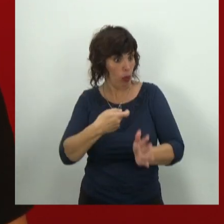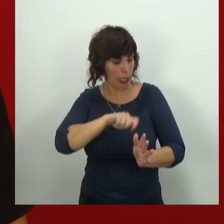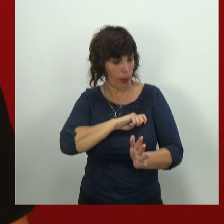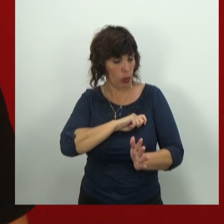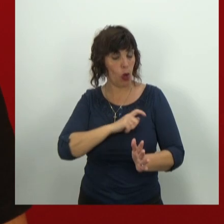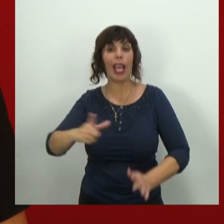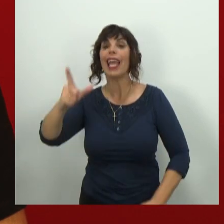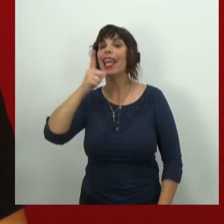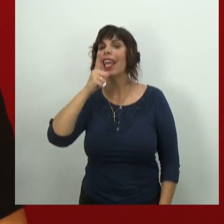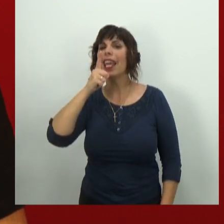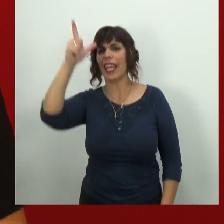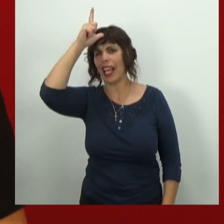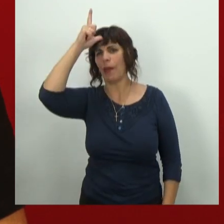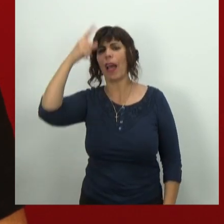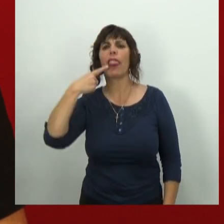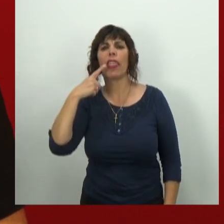Dice,